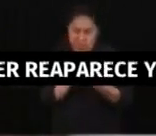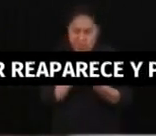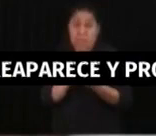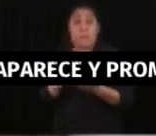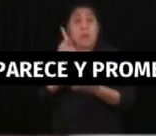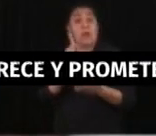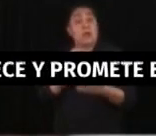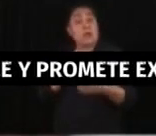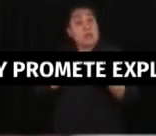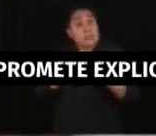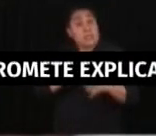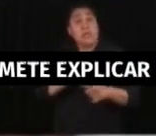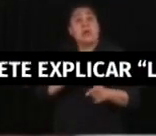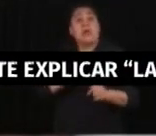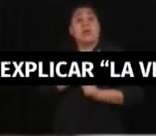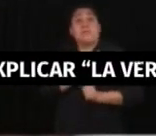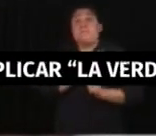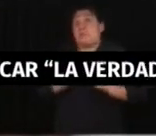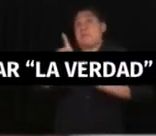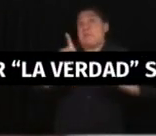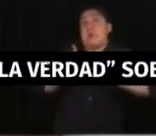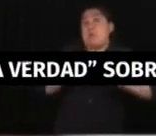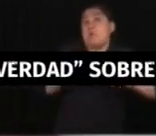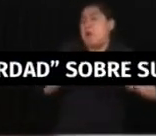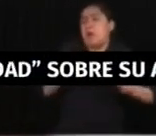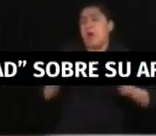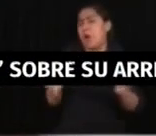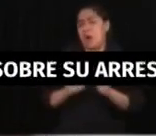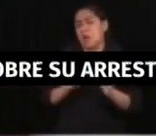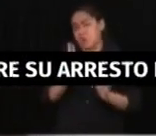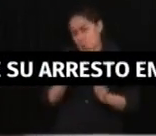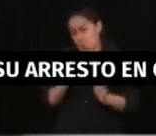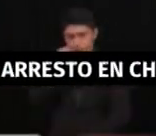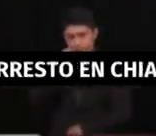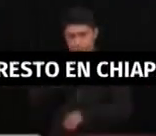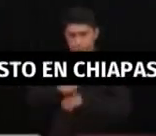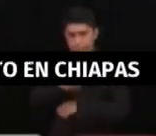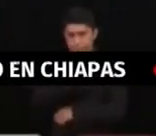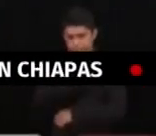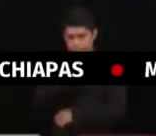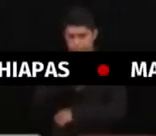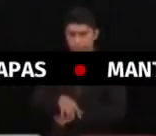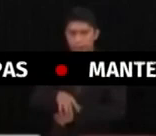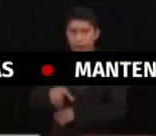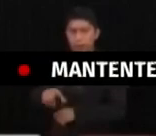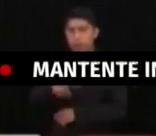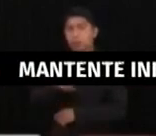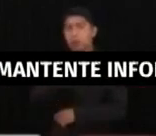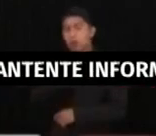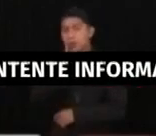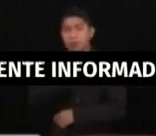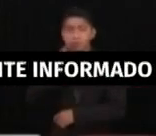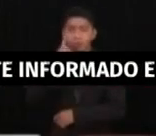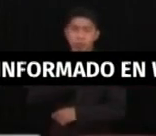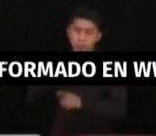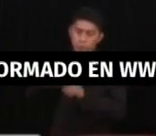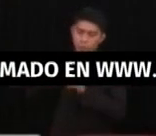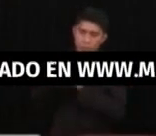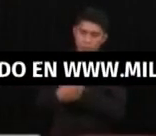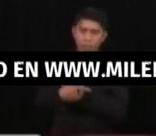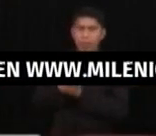partido, si no se han puesto de acuerdo en las bases mínimas para una alianza, pues obviamente no tendrá mayor efecto